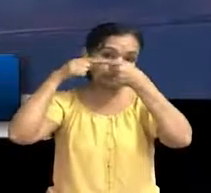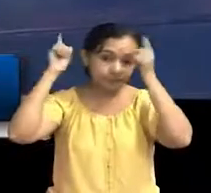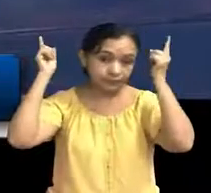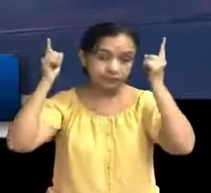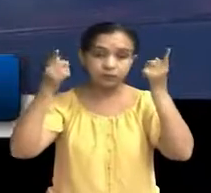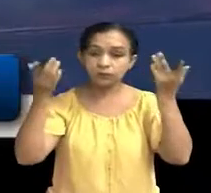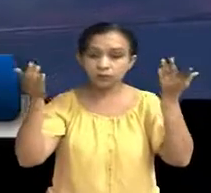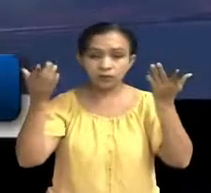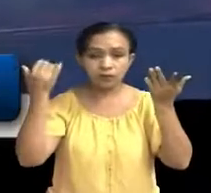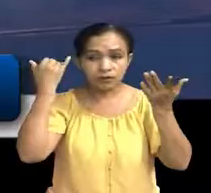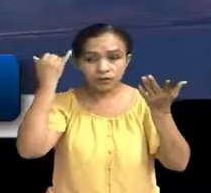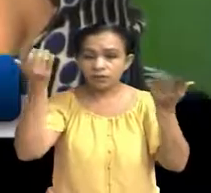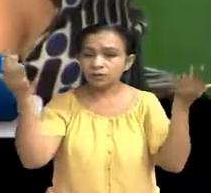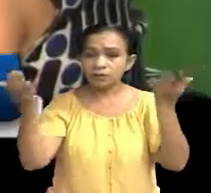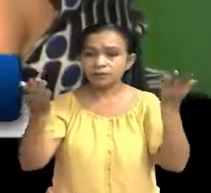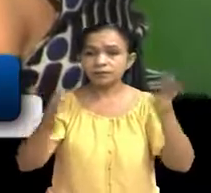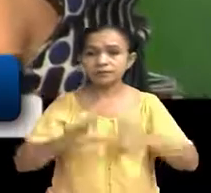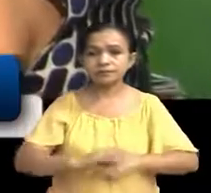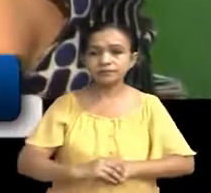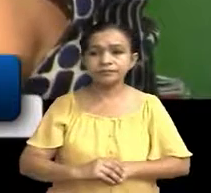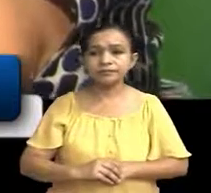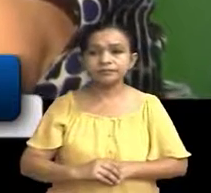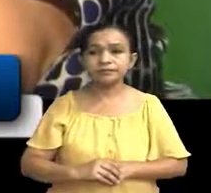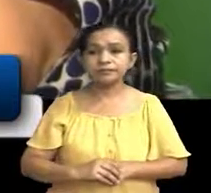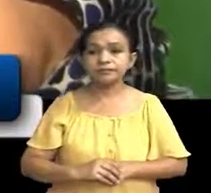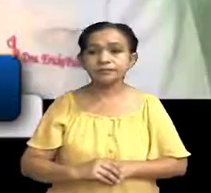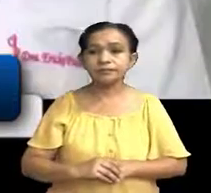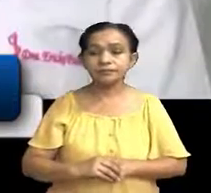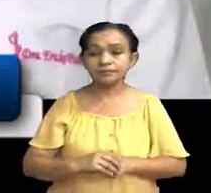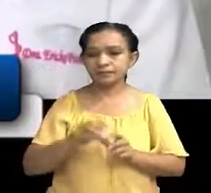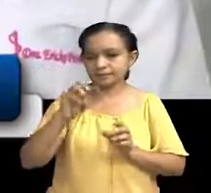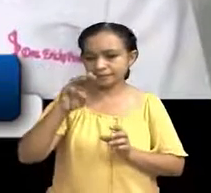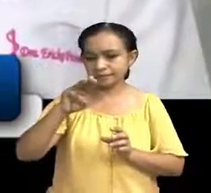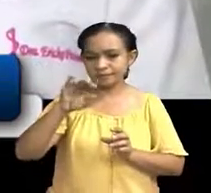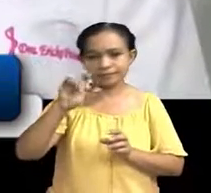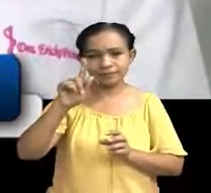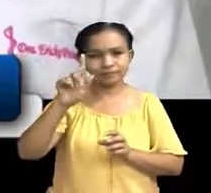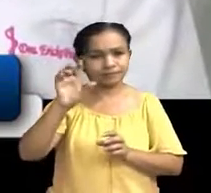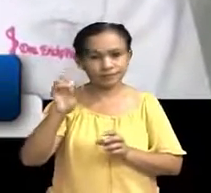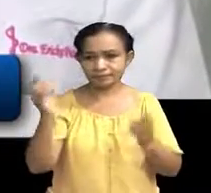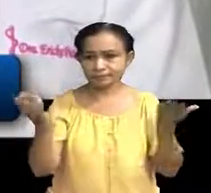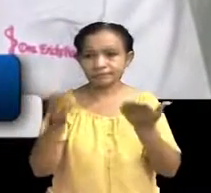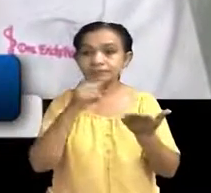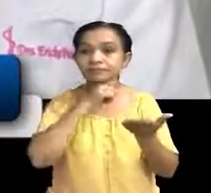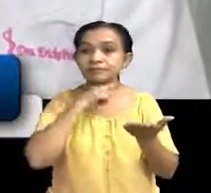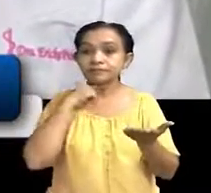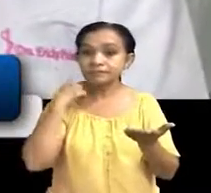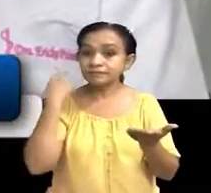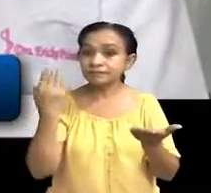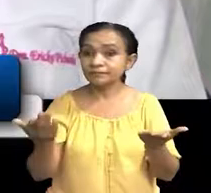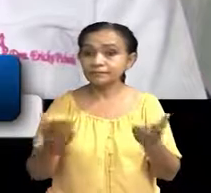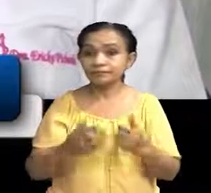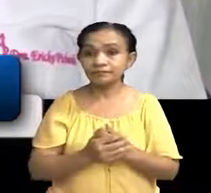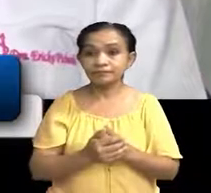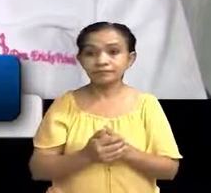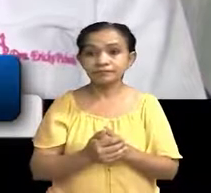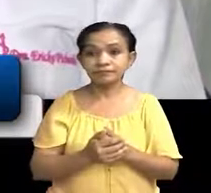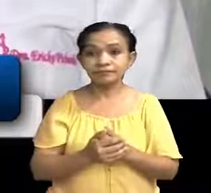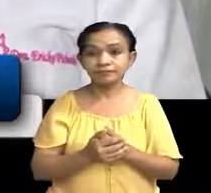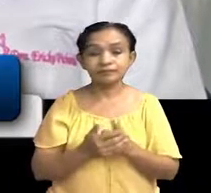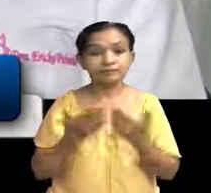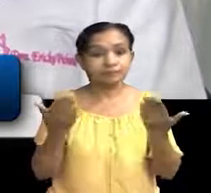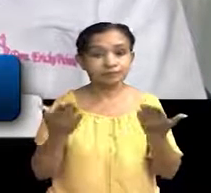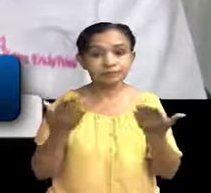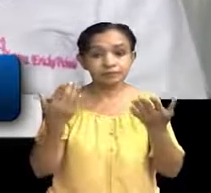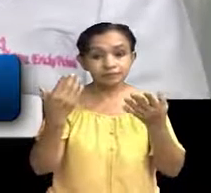¿Son mitos? ¿Son creencias? Bueno, no es un mito. Es una realidad, pero ya es como uno